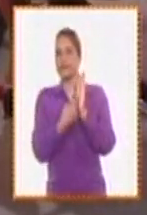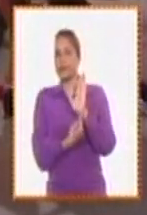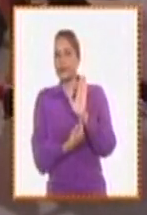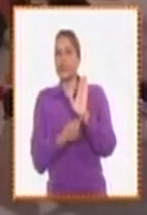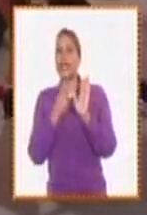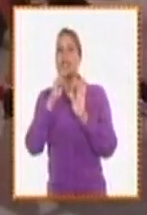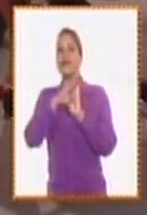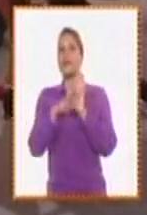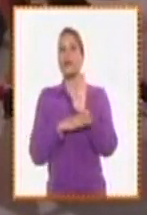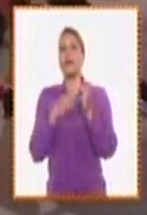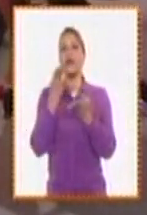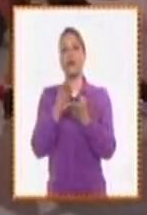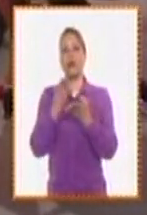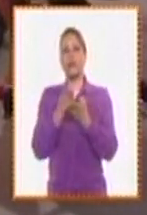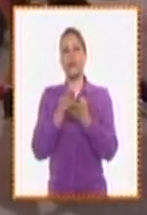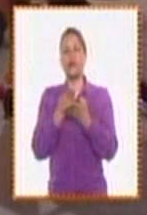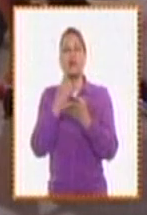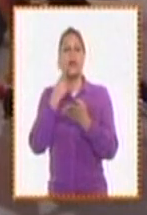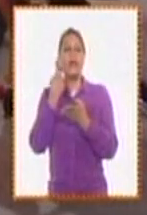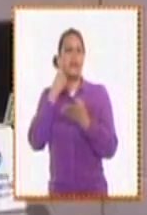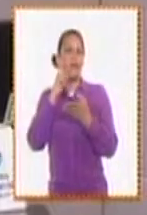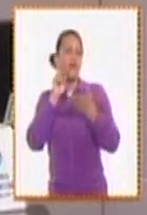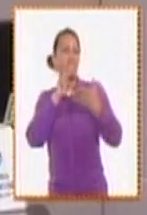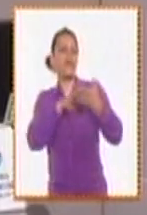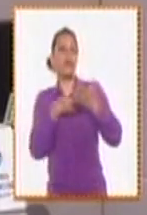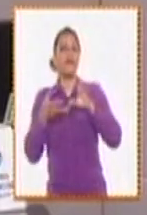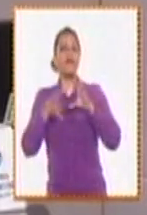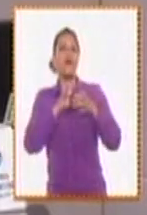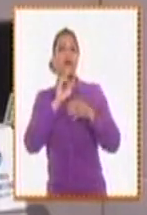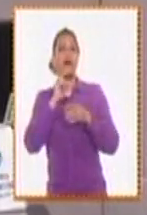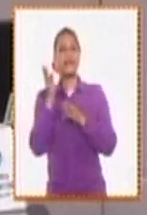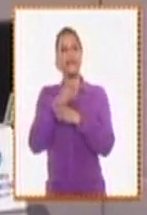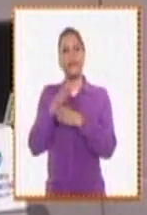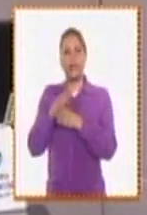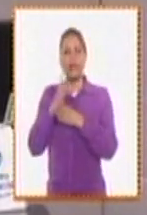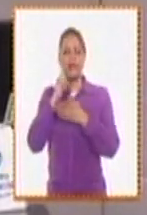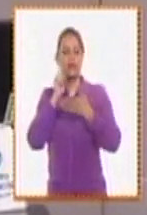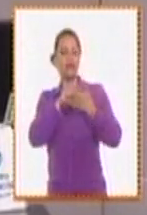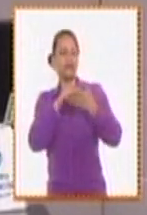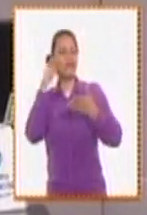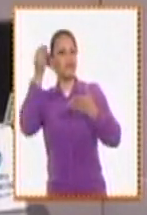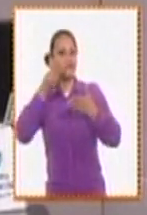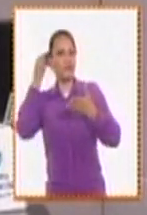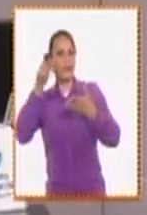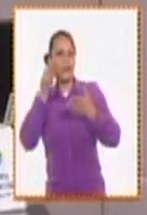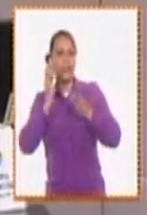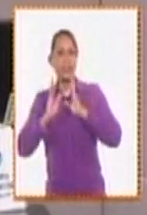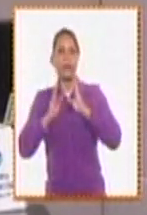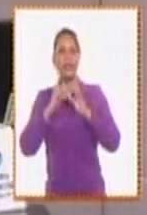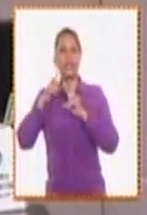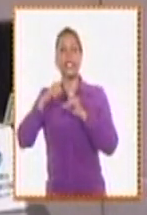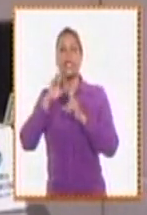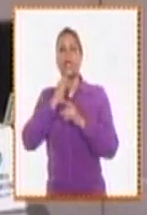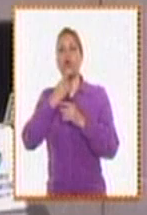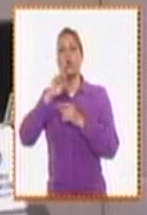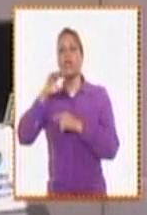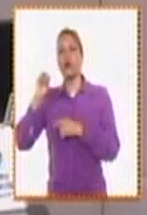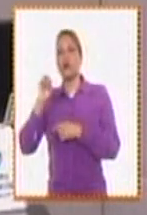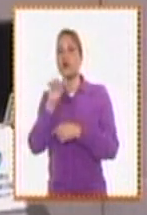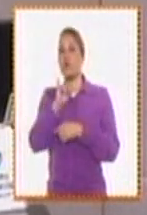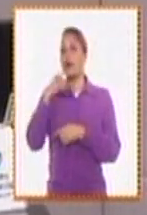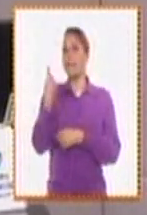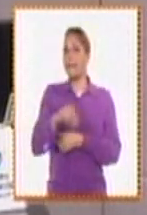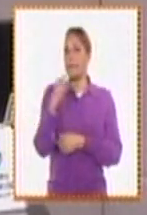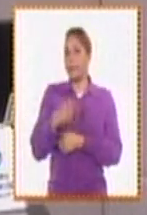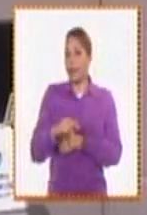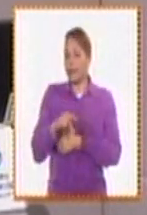educativo y que tiene que tener una mirada diferente, pormenorizada, un poco más desde el ámbito teórico, pero también práctico en